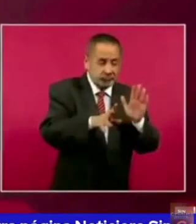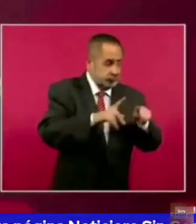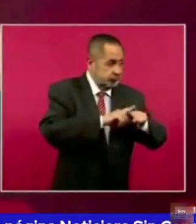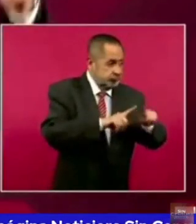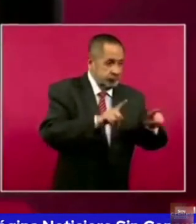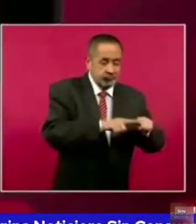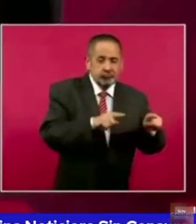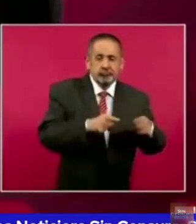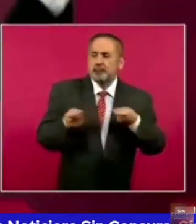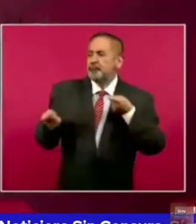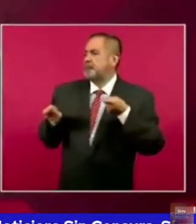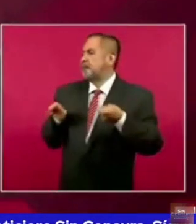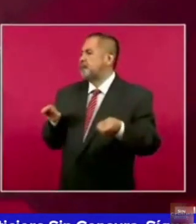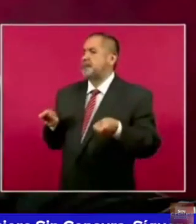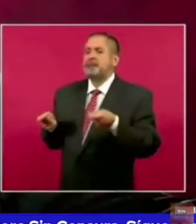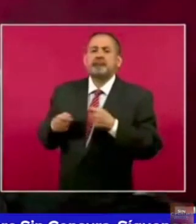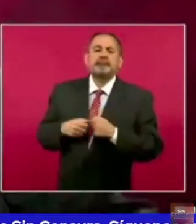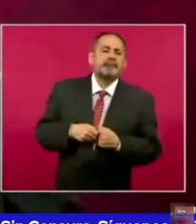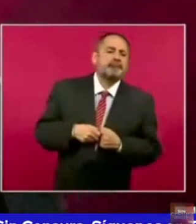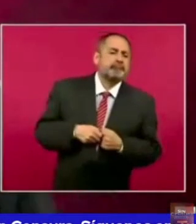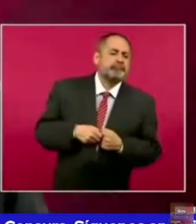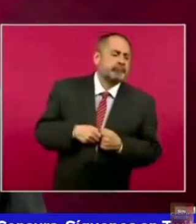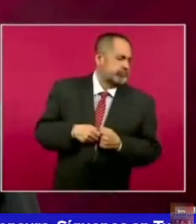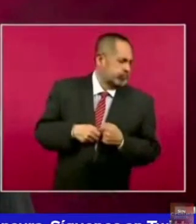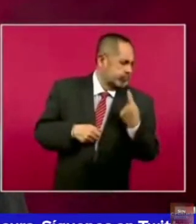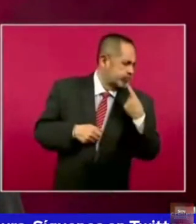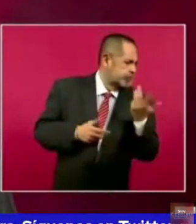al grado de que ellos